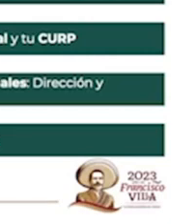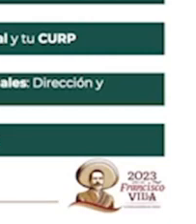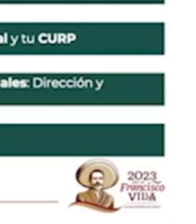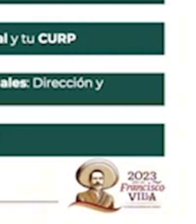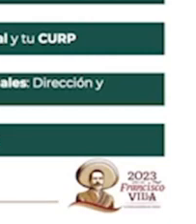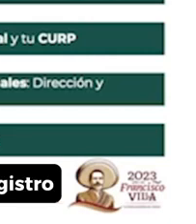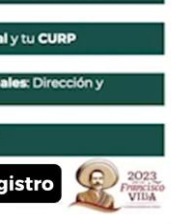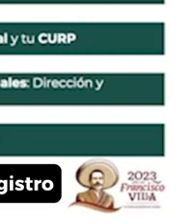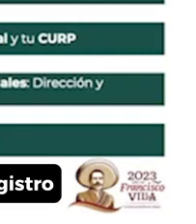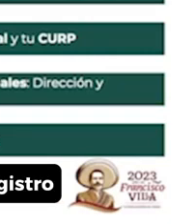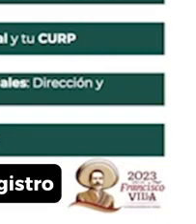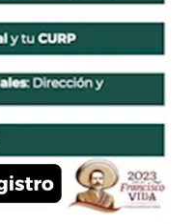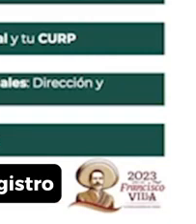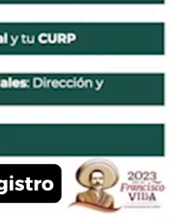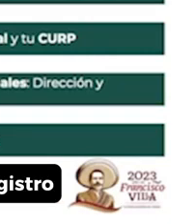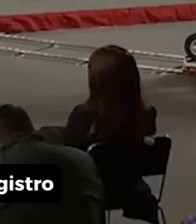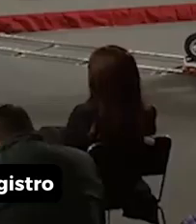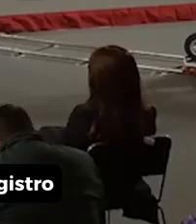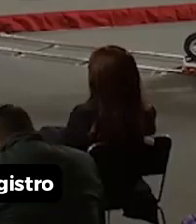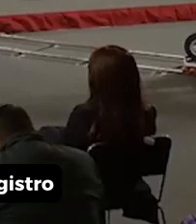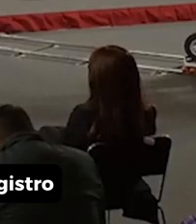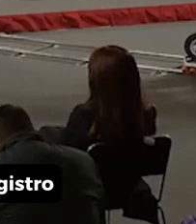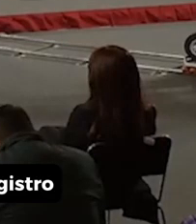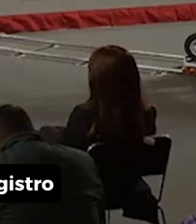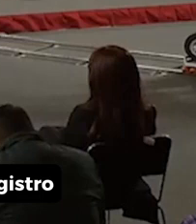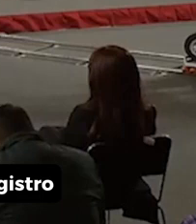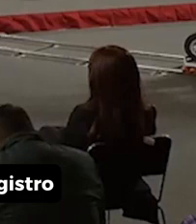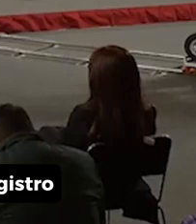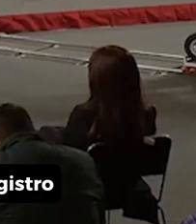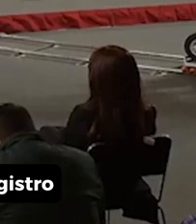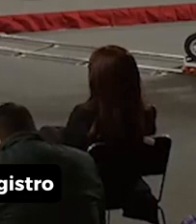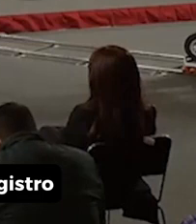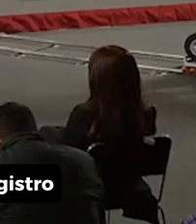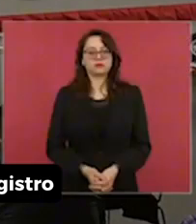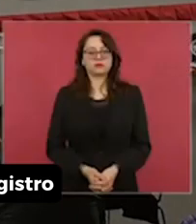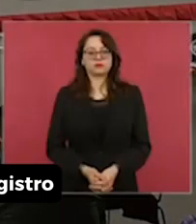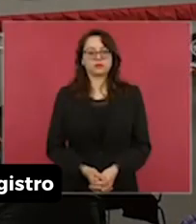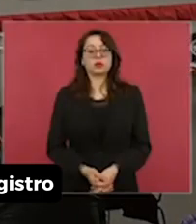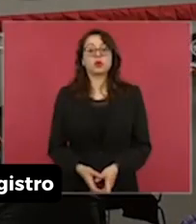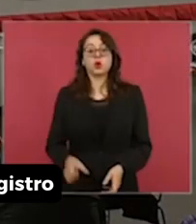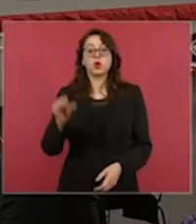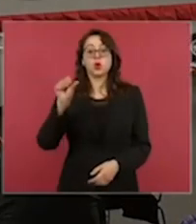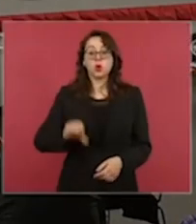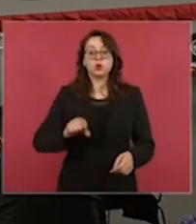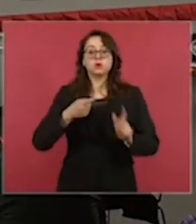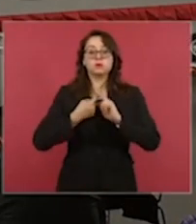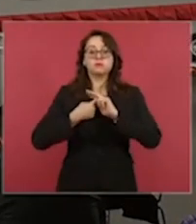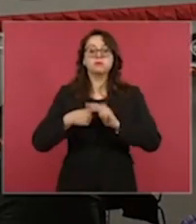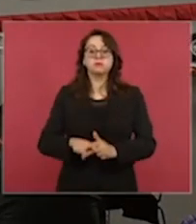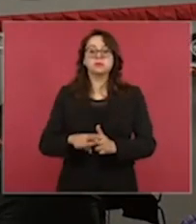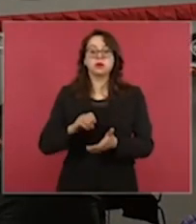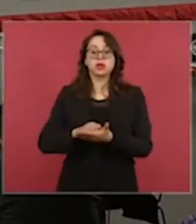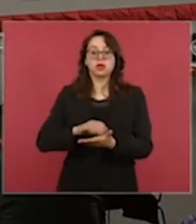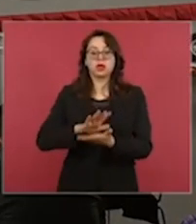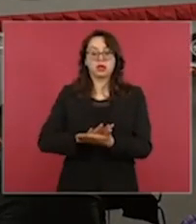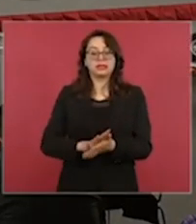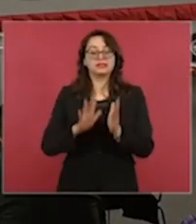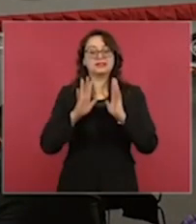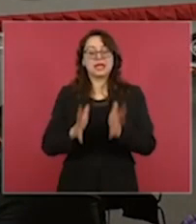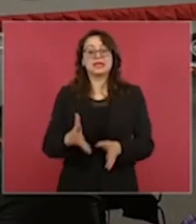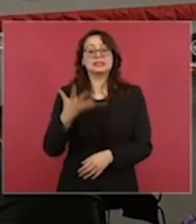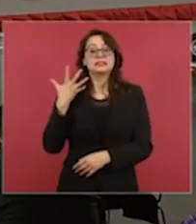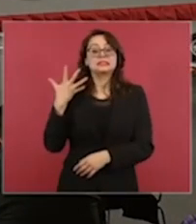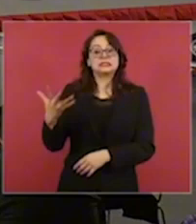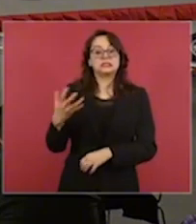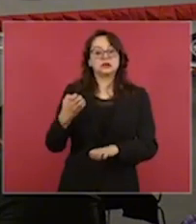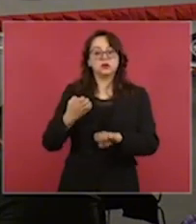intervenciones quirúrgicas también. Estamos iniciando con este preregistro en cinco estados de la